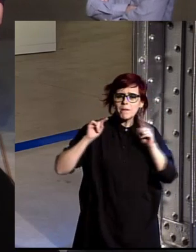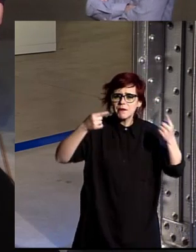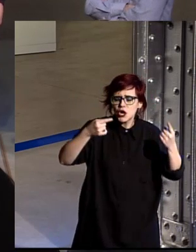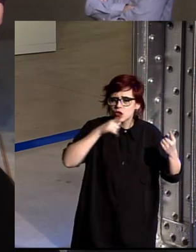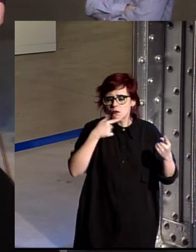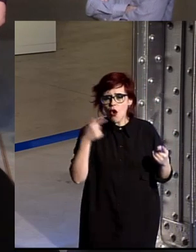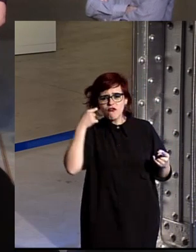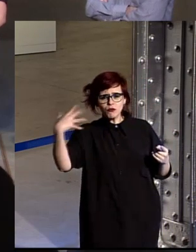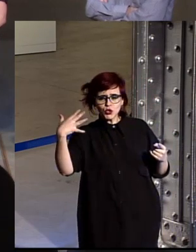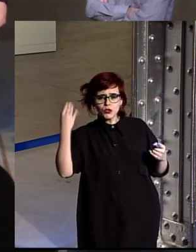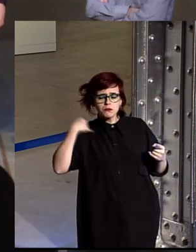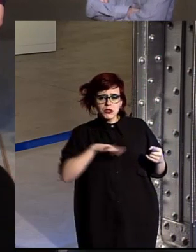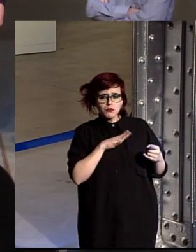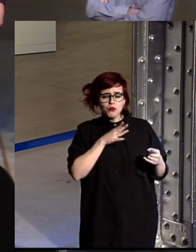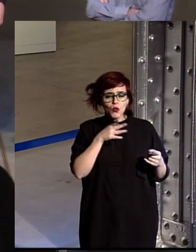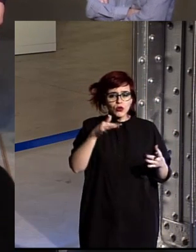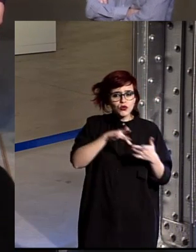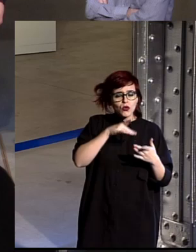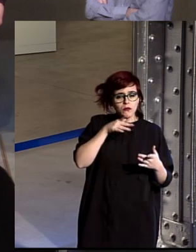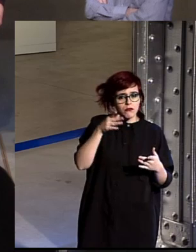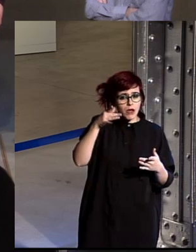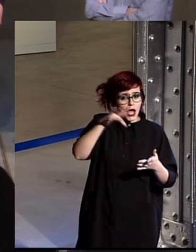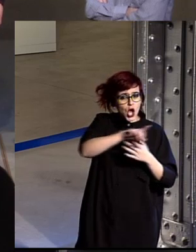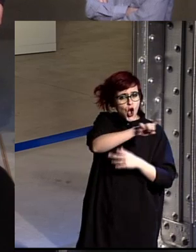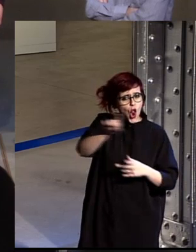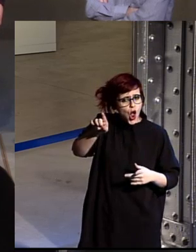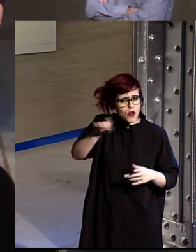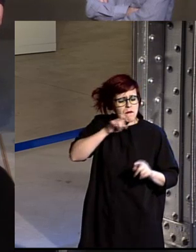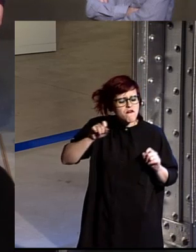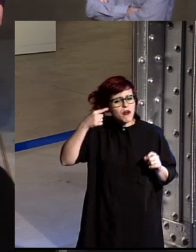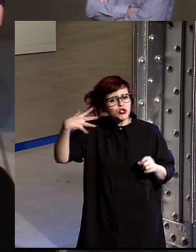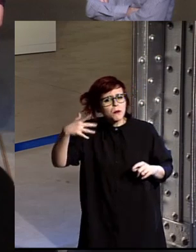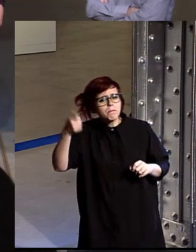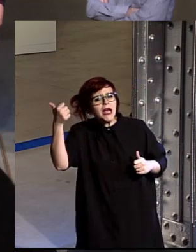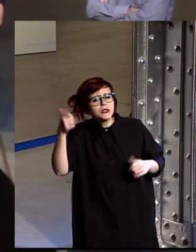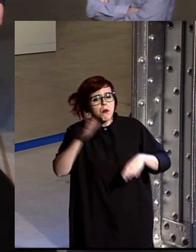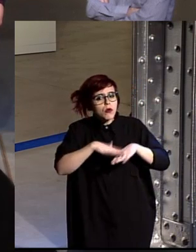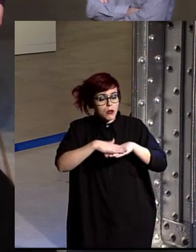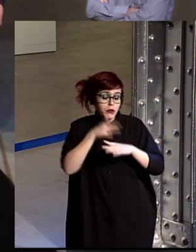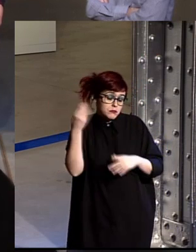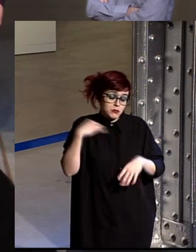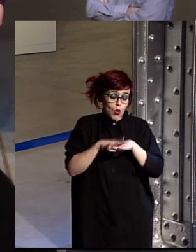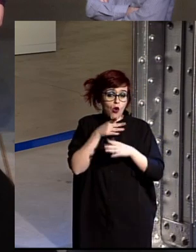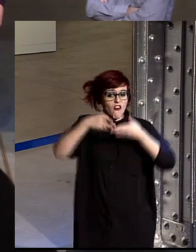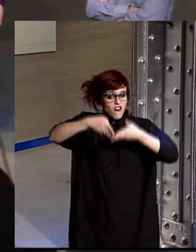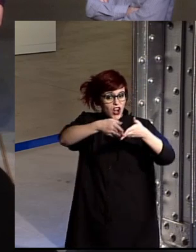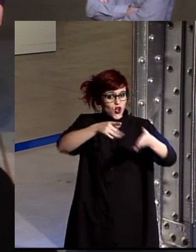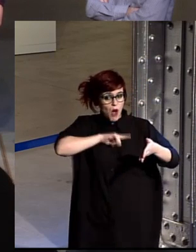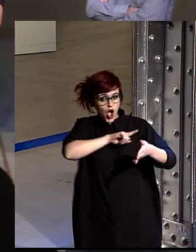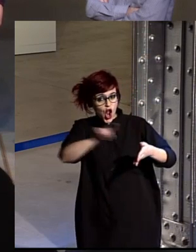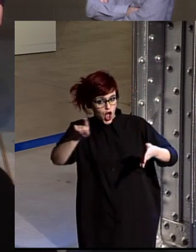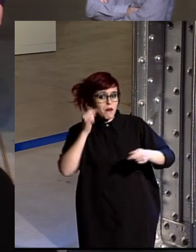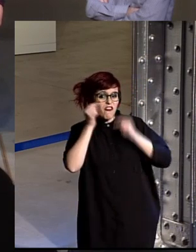Colón y todos los que le siguieron, entre otras cosas, además de llevarles muchas cosas, les llevamos virus. Les llevamos el virus